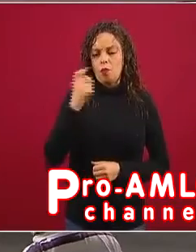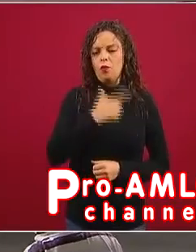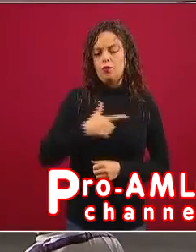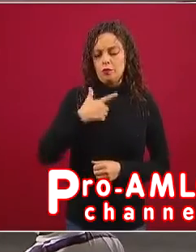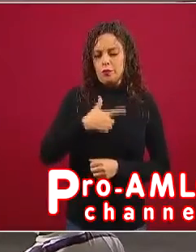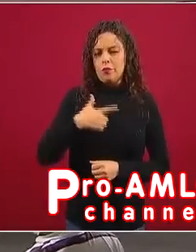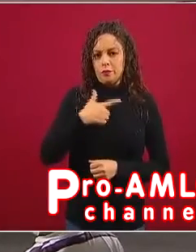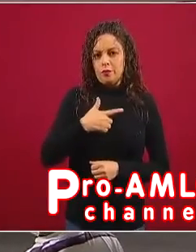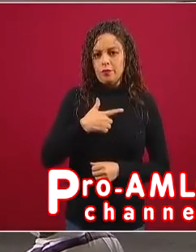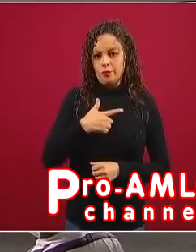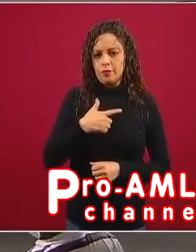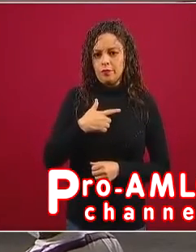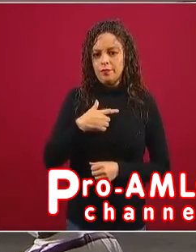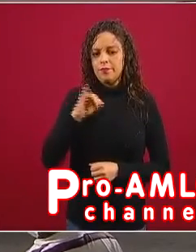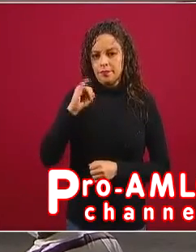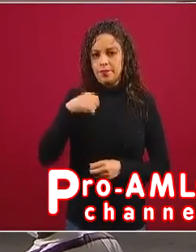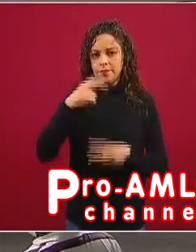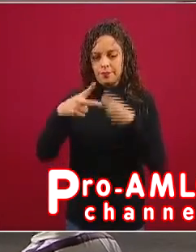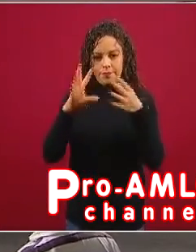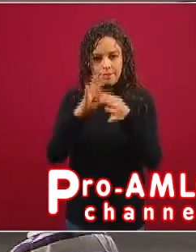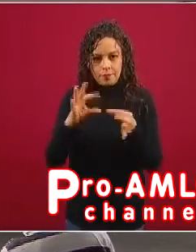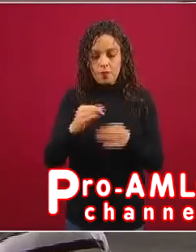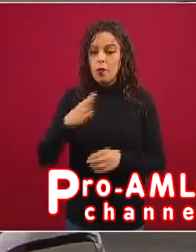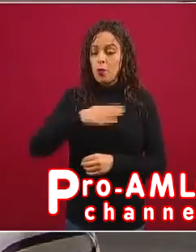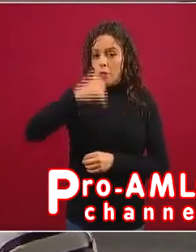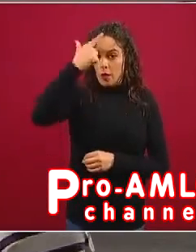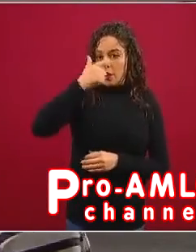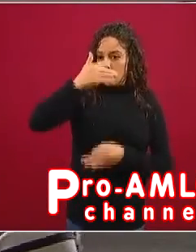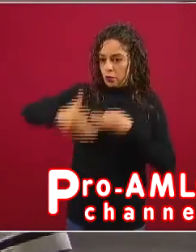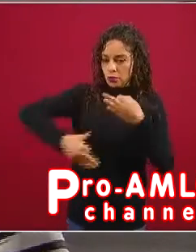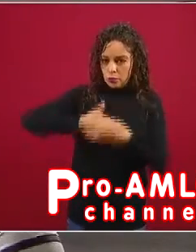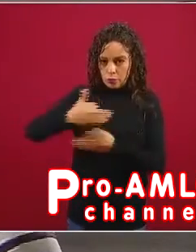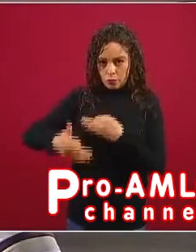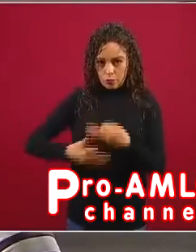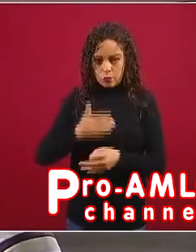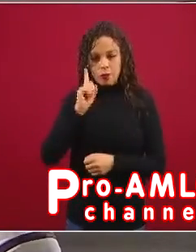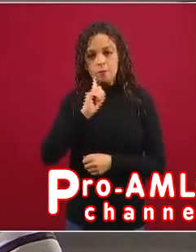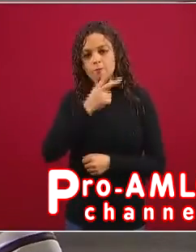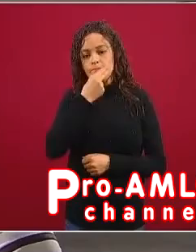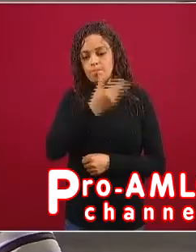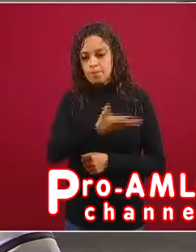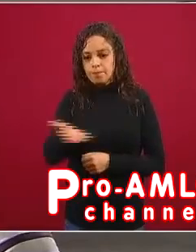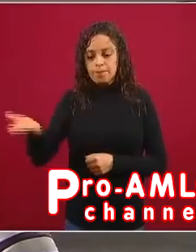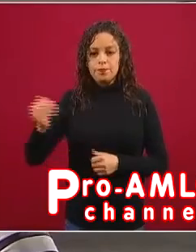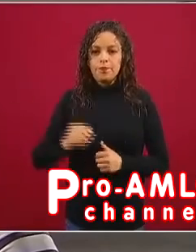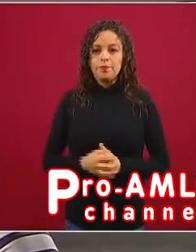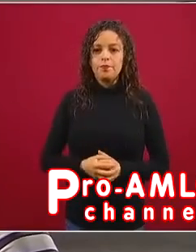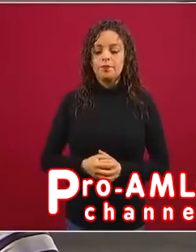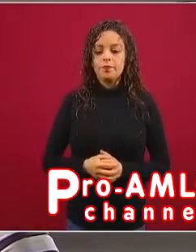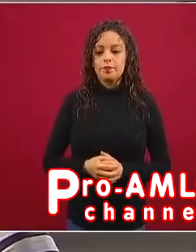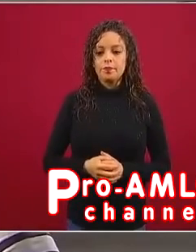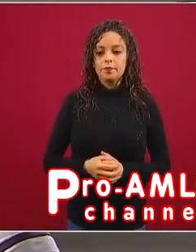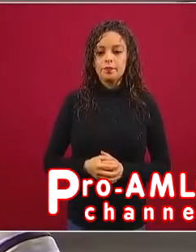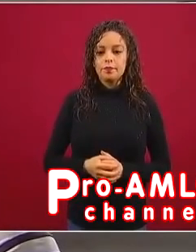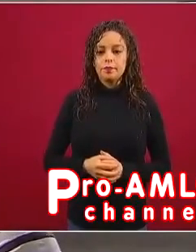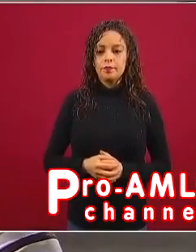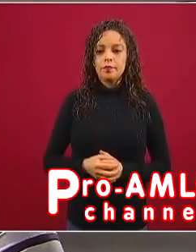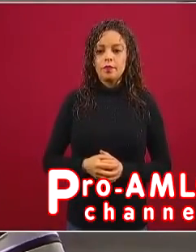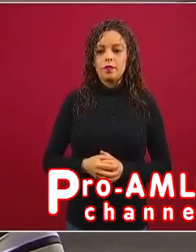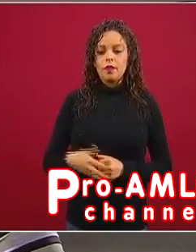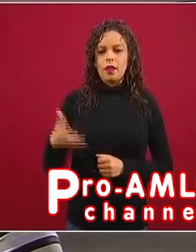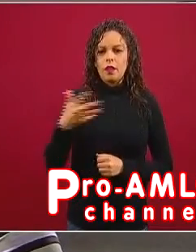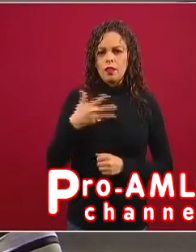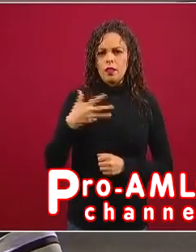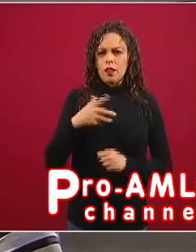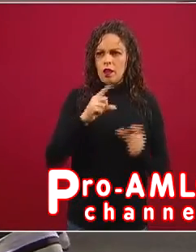Buenas noches a todos y todas. Si vemos el comunicado, creo que hay una diapositiva antes